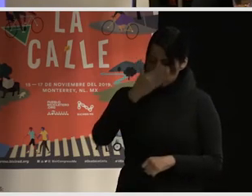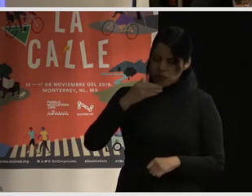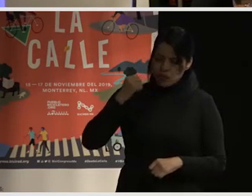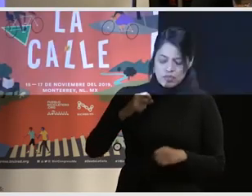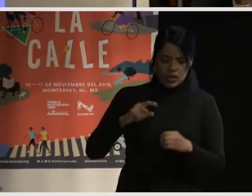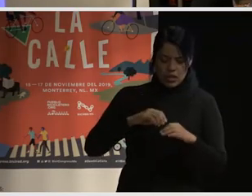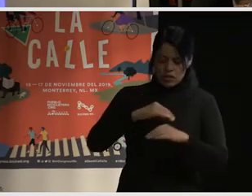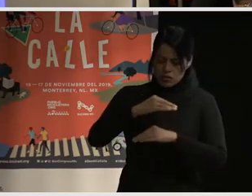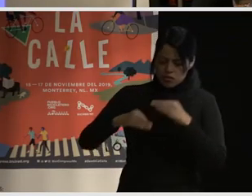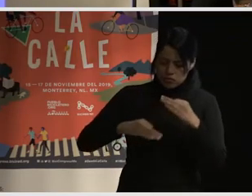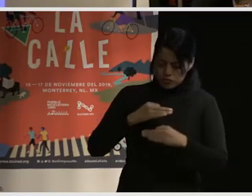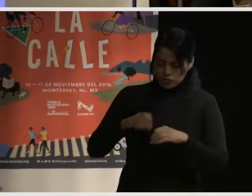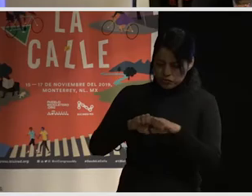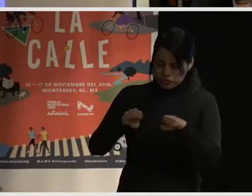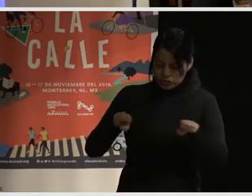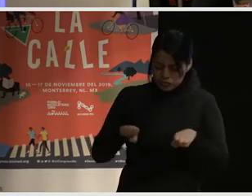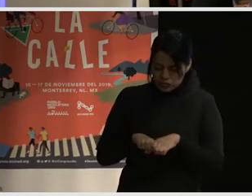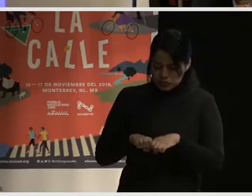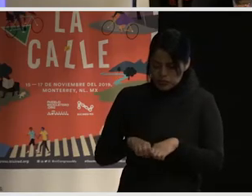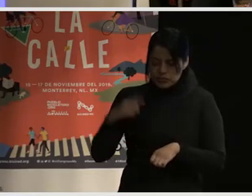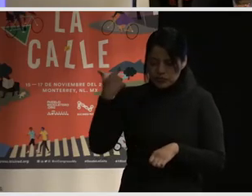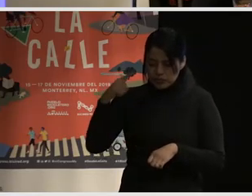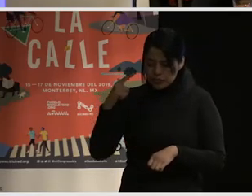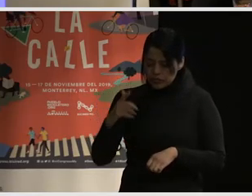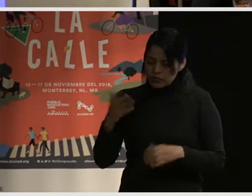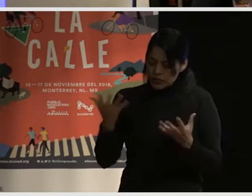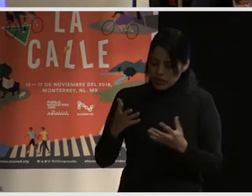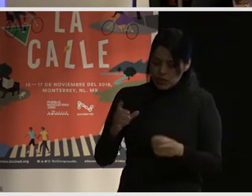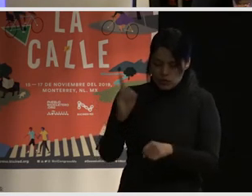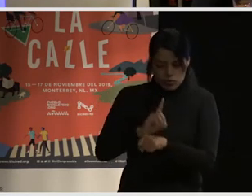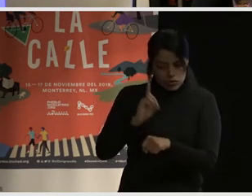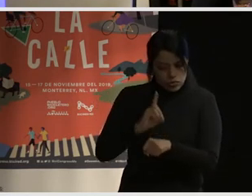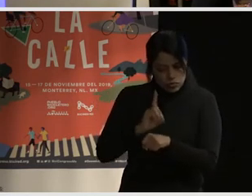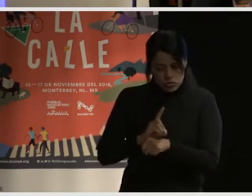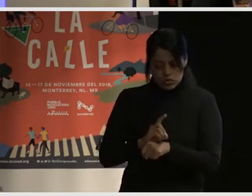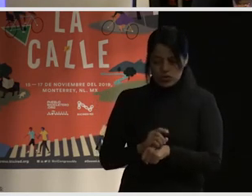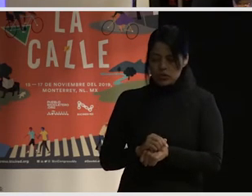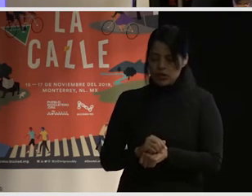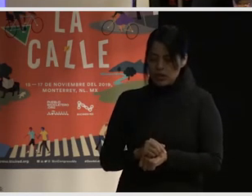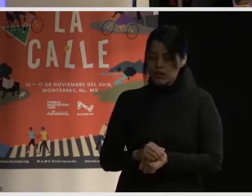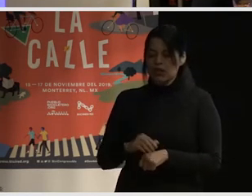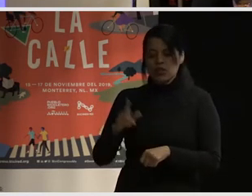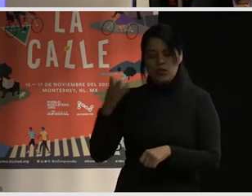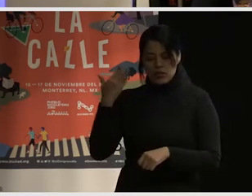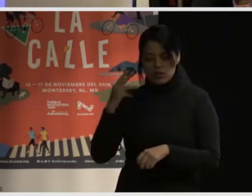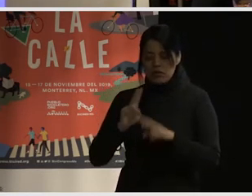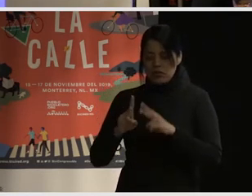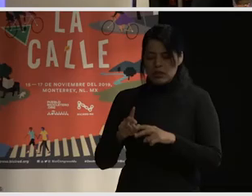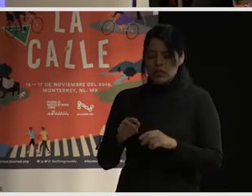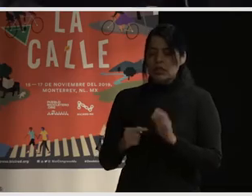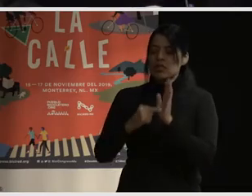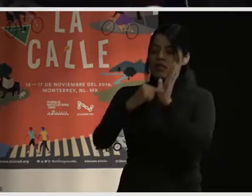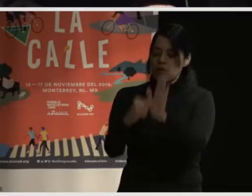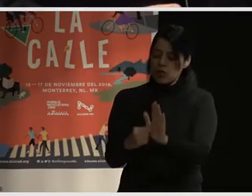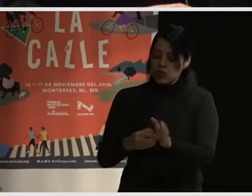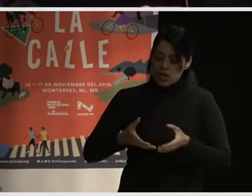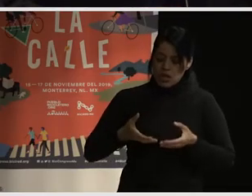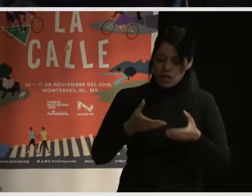estamos en el equipo de movilidad guadalajara sabemos que lo que hacemos todos los días y lo platicado ahorita con amiga en la comida todos los días se va a ver reflejado en la calle